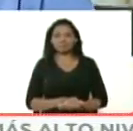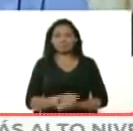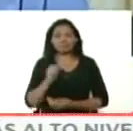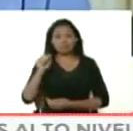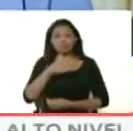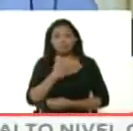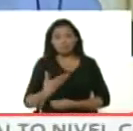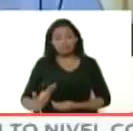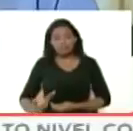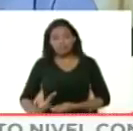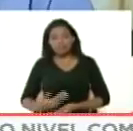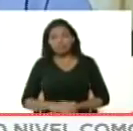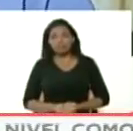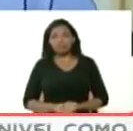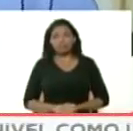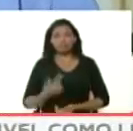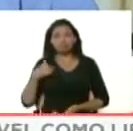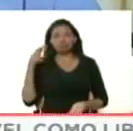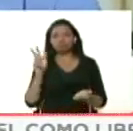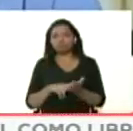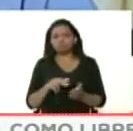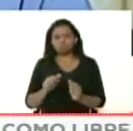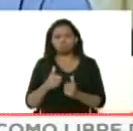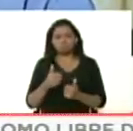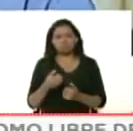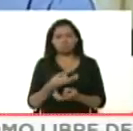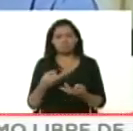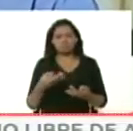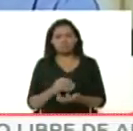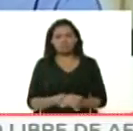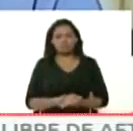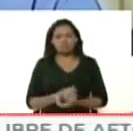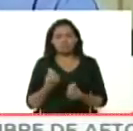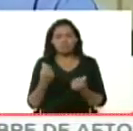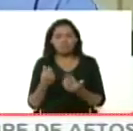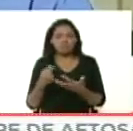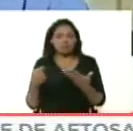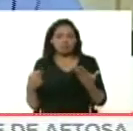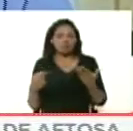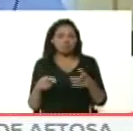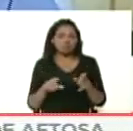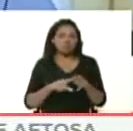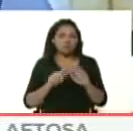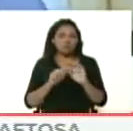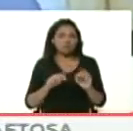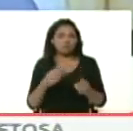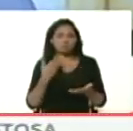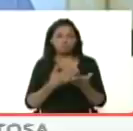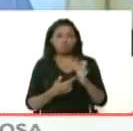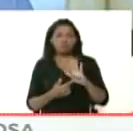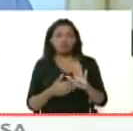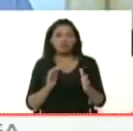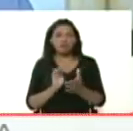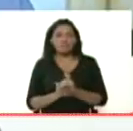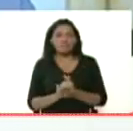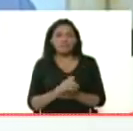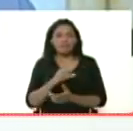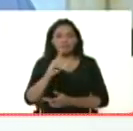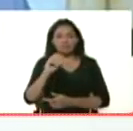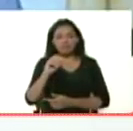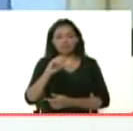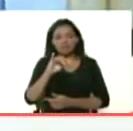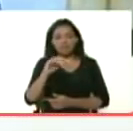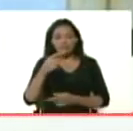presidente. Es bien complejo el tema del precio y los insumos que planteaba la compañera Dalia,